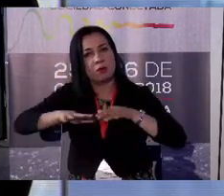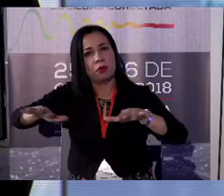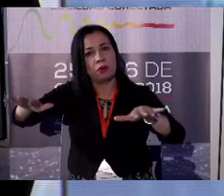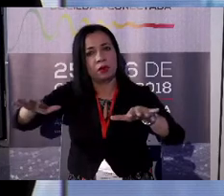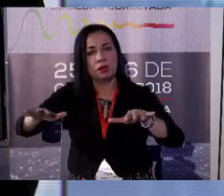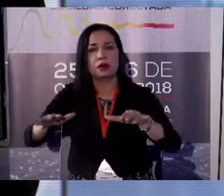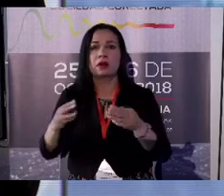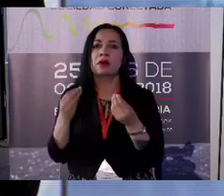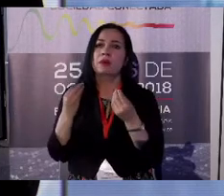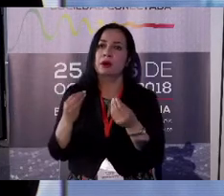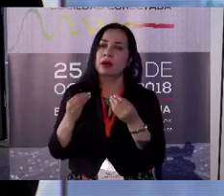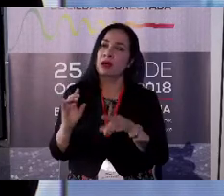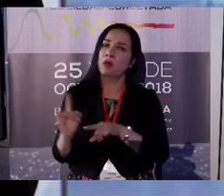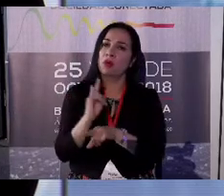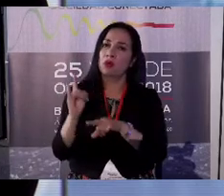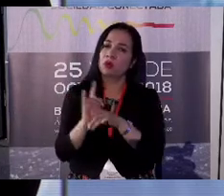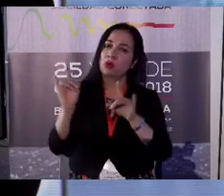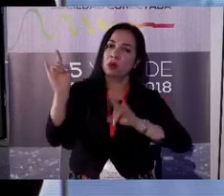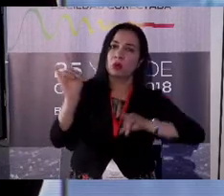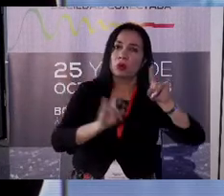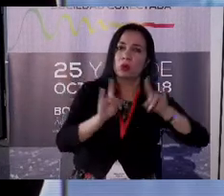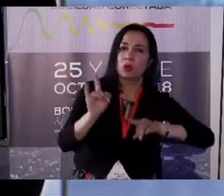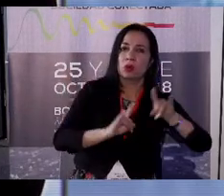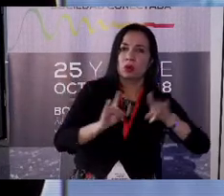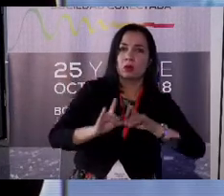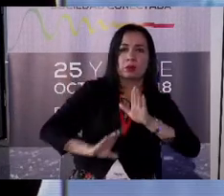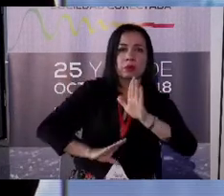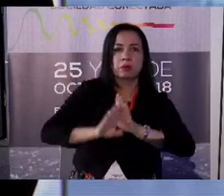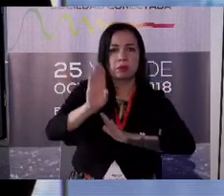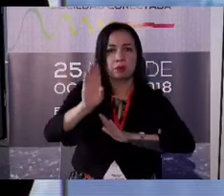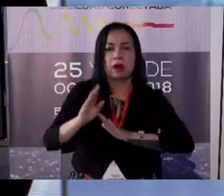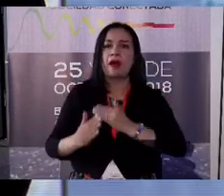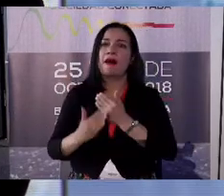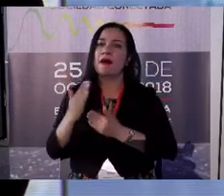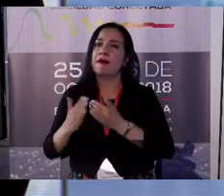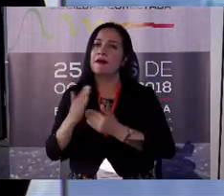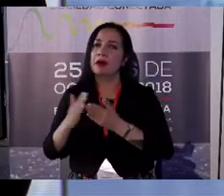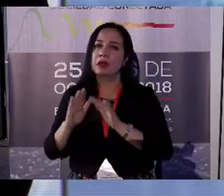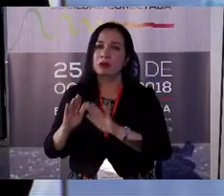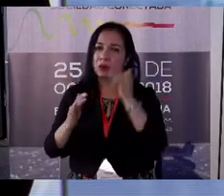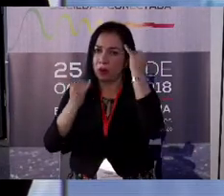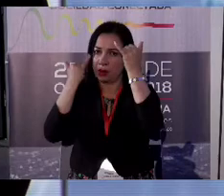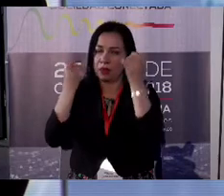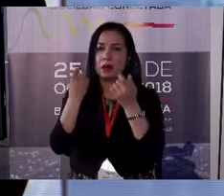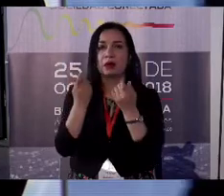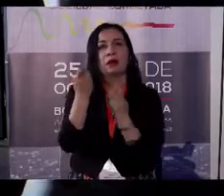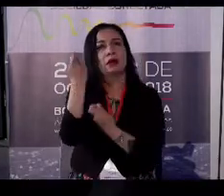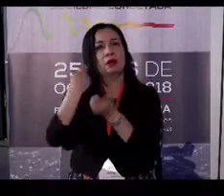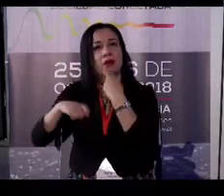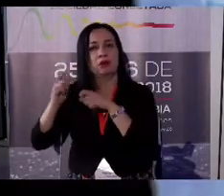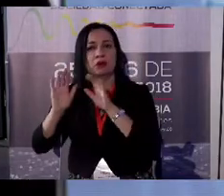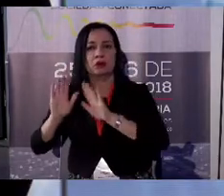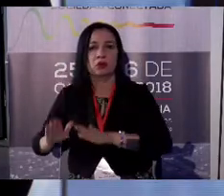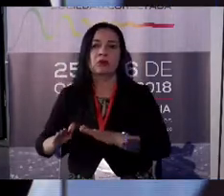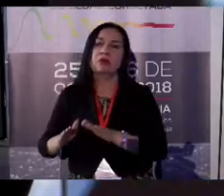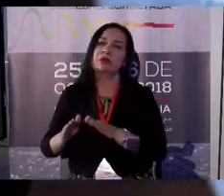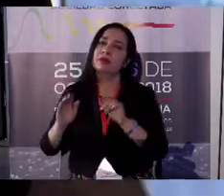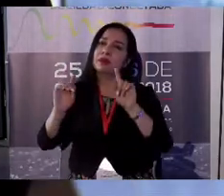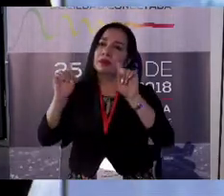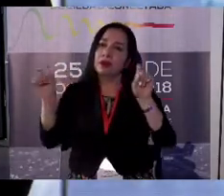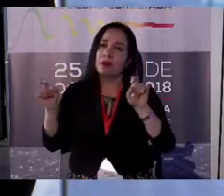negocio inalámbrico pues avance y facilite las iniciativas comerciales de AT&T Mobility en una amplia gama de